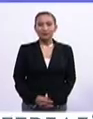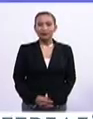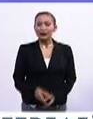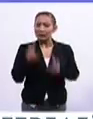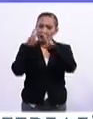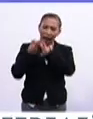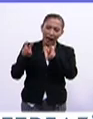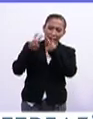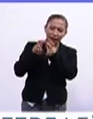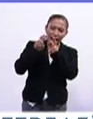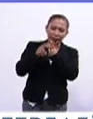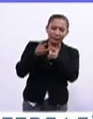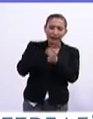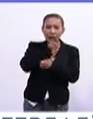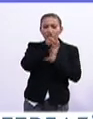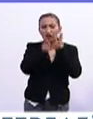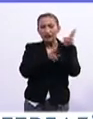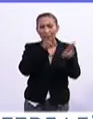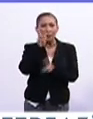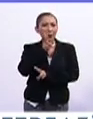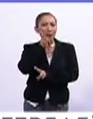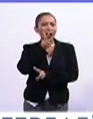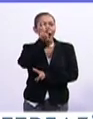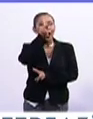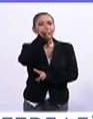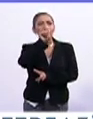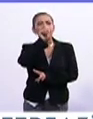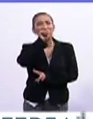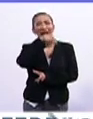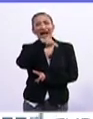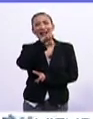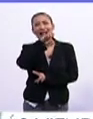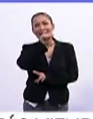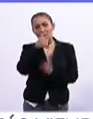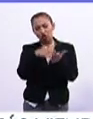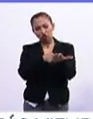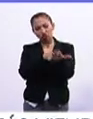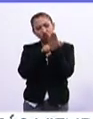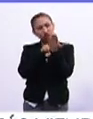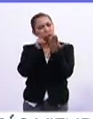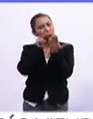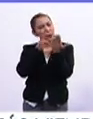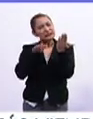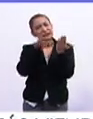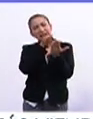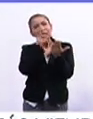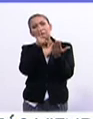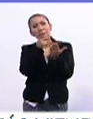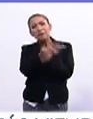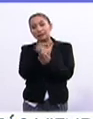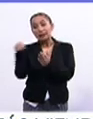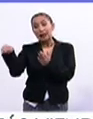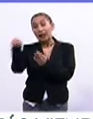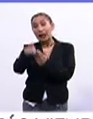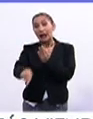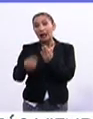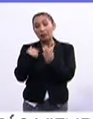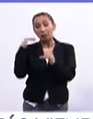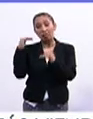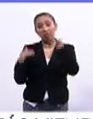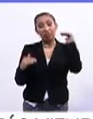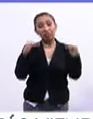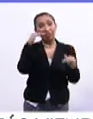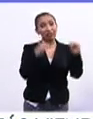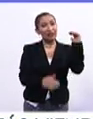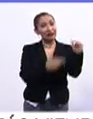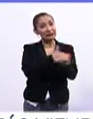Y el análisis de los indicadores de la prueba Planea también ofrece una panorámica sobre el papel que juega la desigualdad